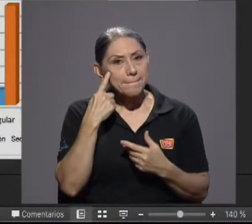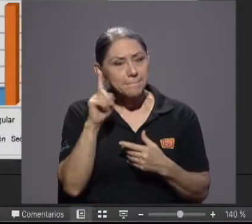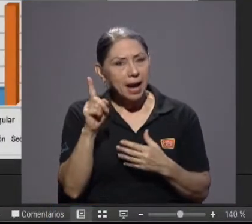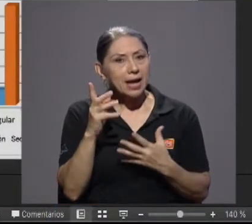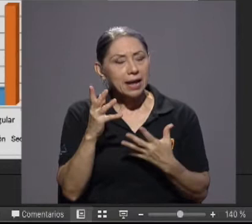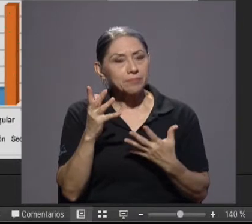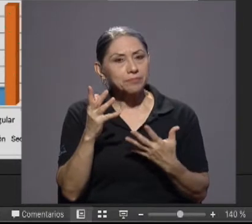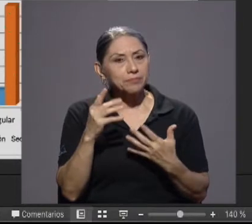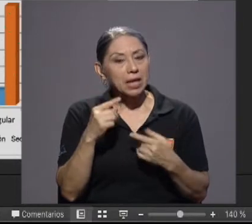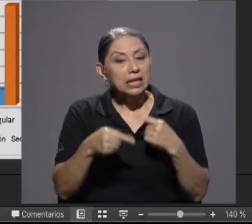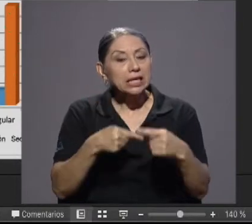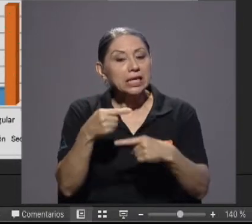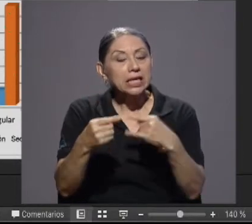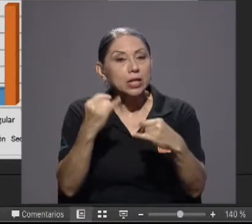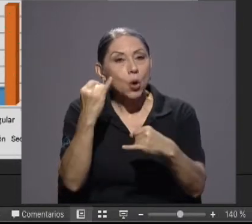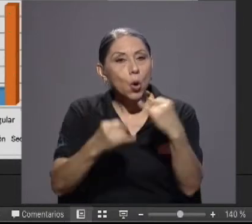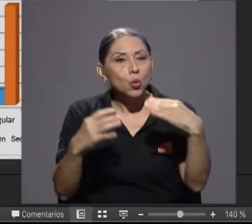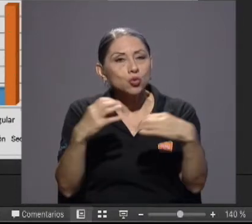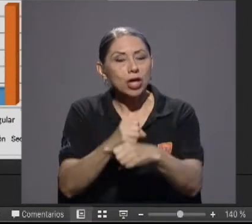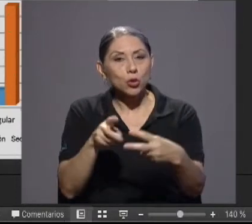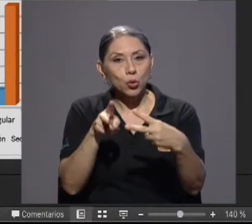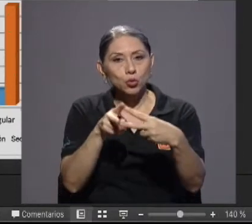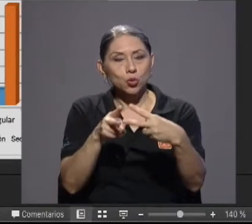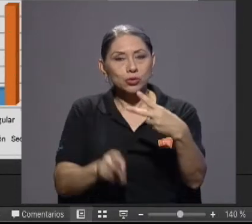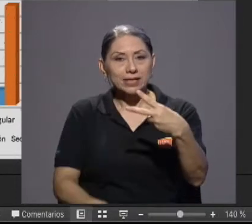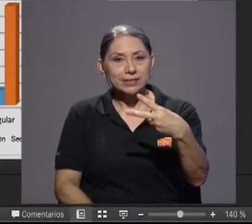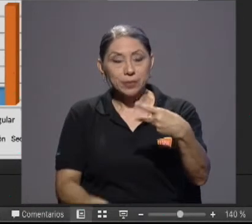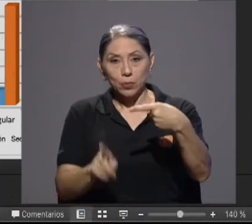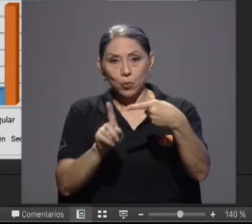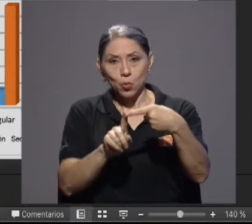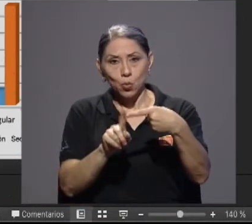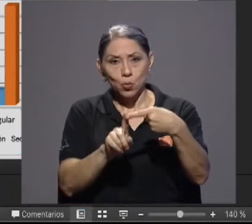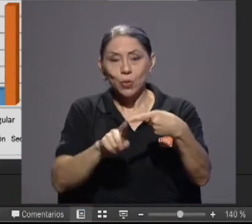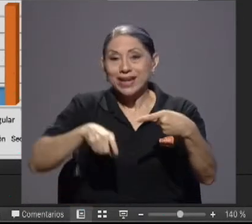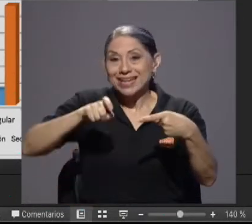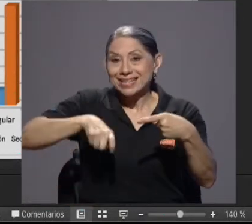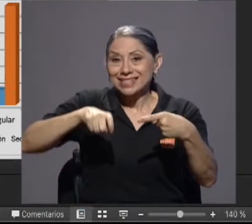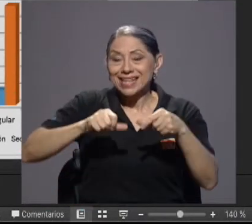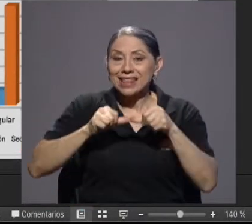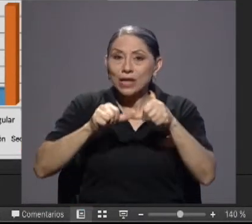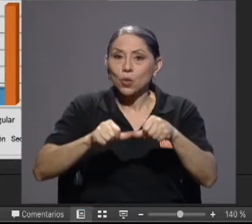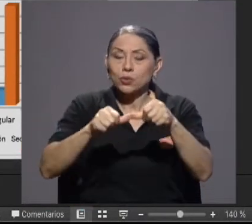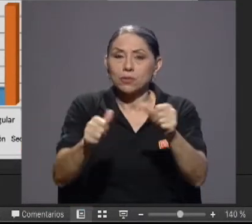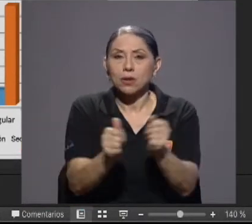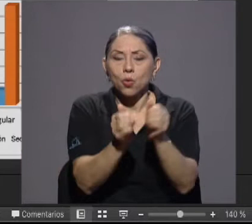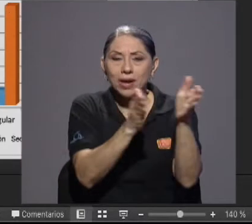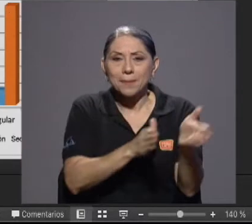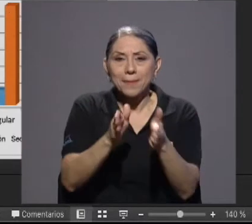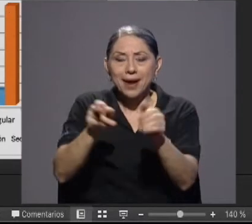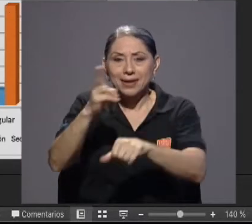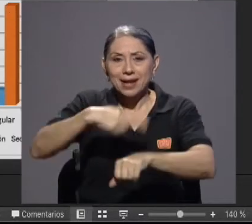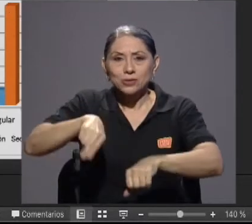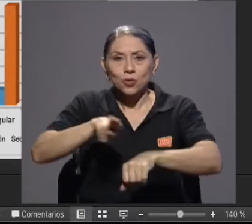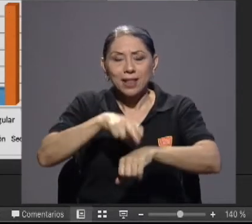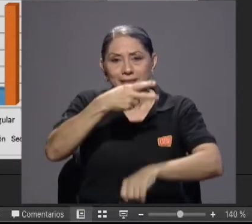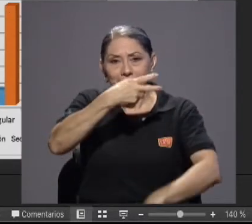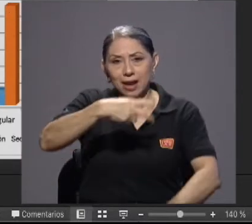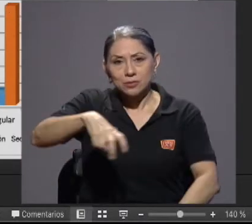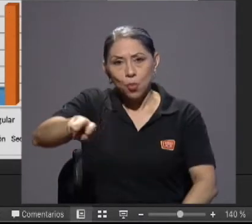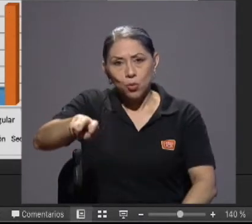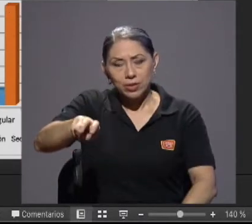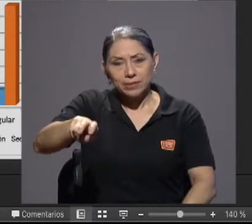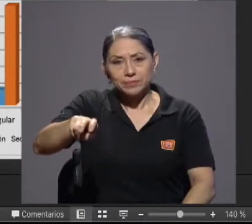ir entonces concluyendo, 2 cosas. Uno es la necesidad de continuar con el Plan Nacional de Transporte,